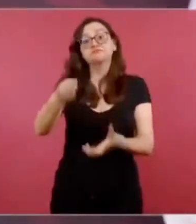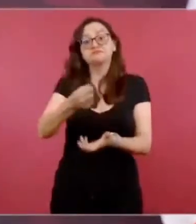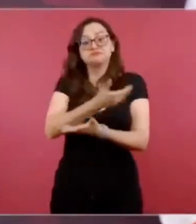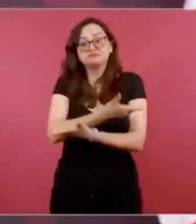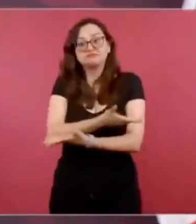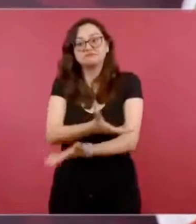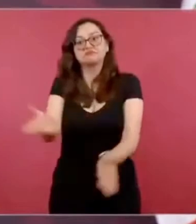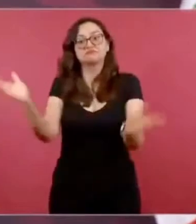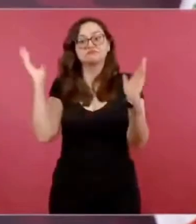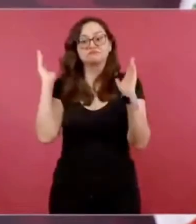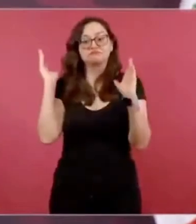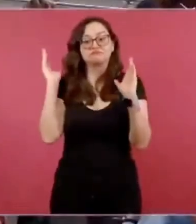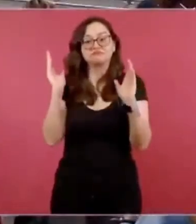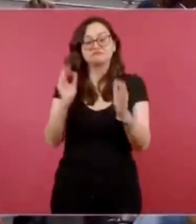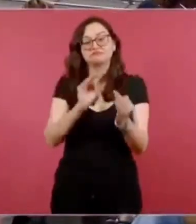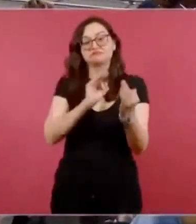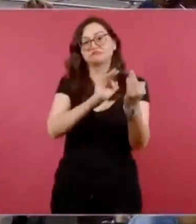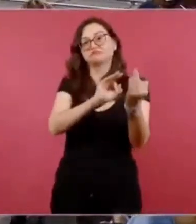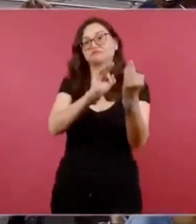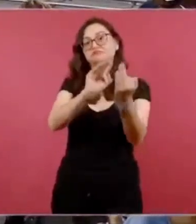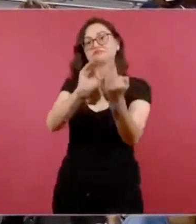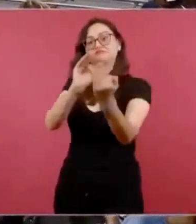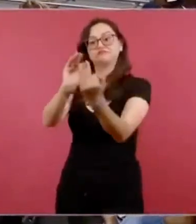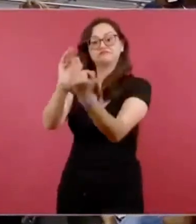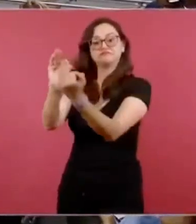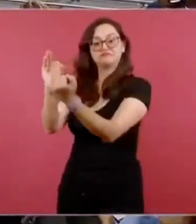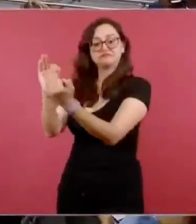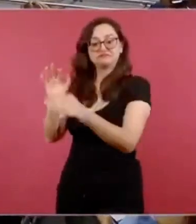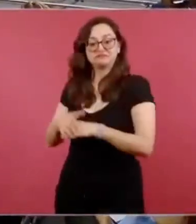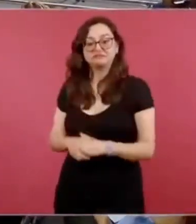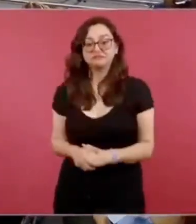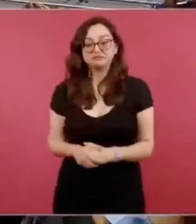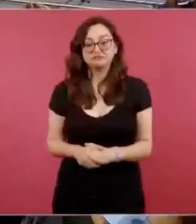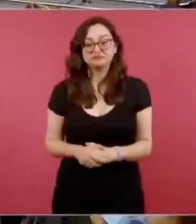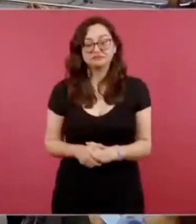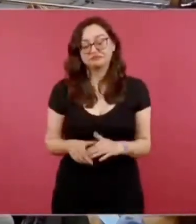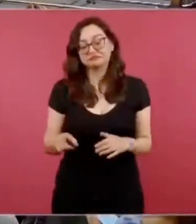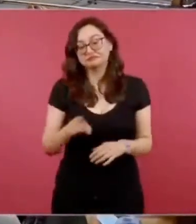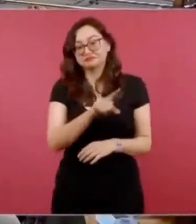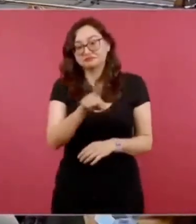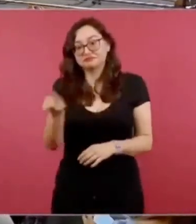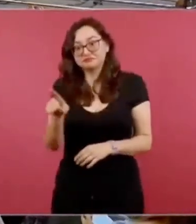a los beneficiarios y se reparte